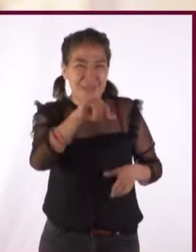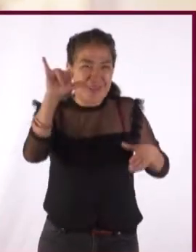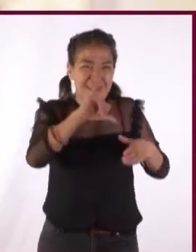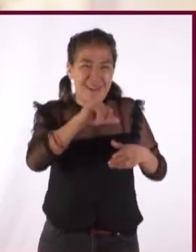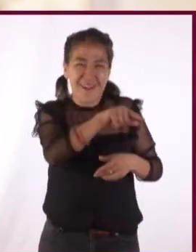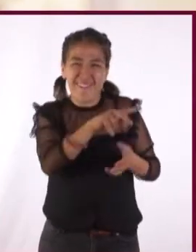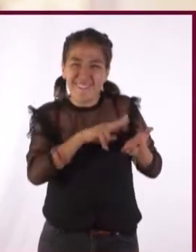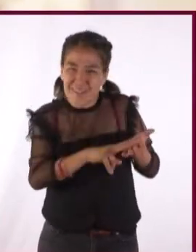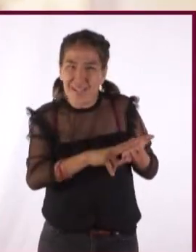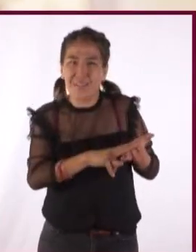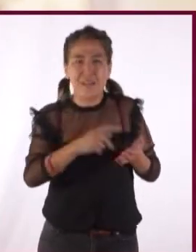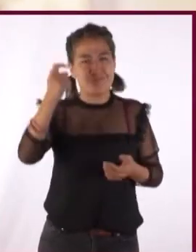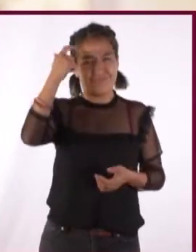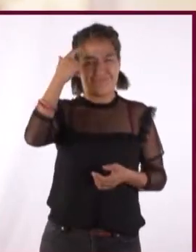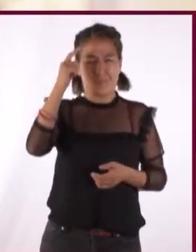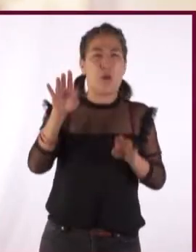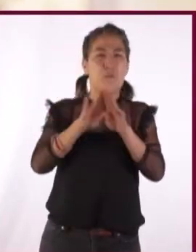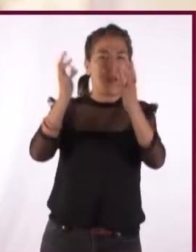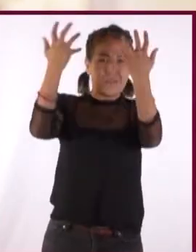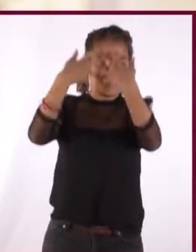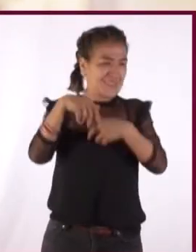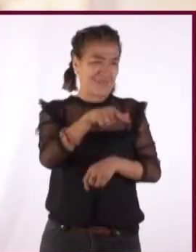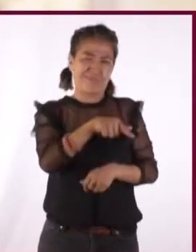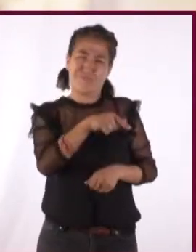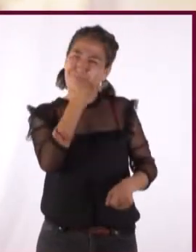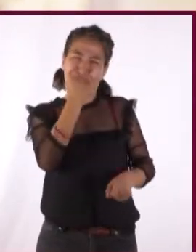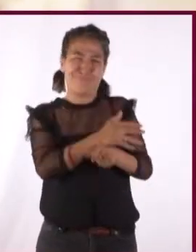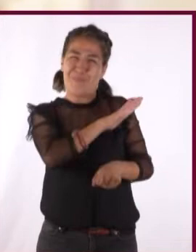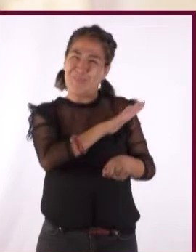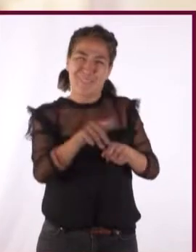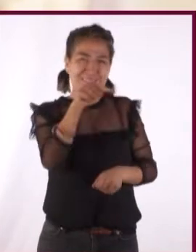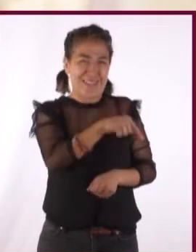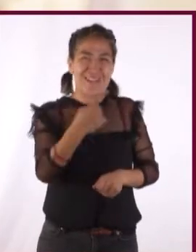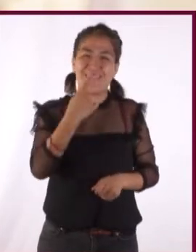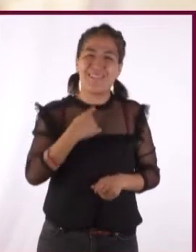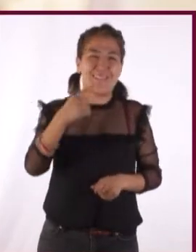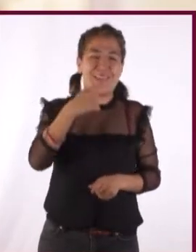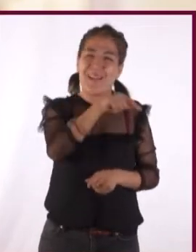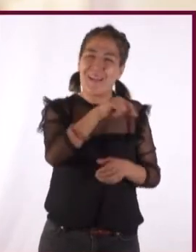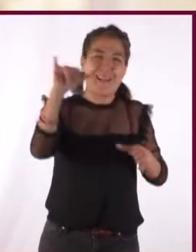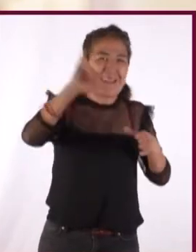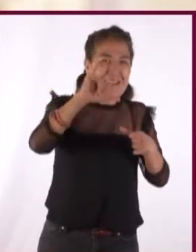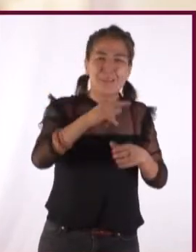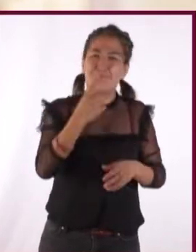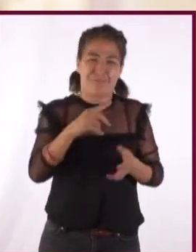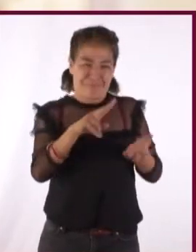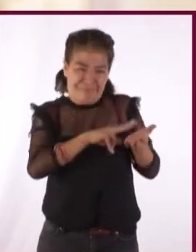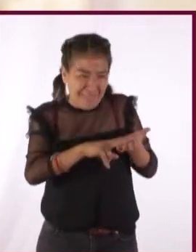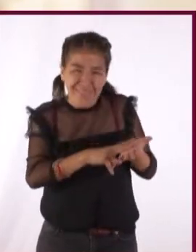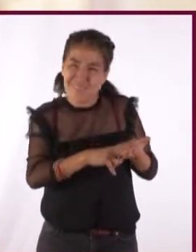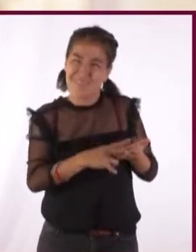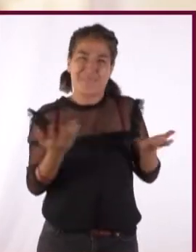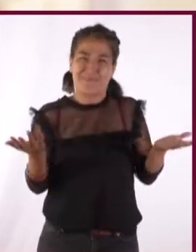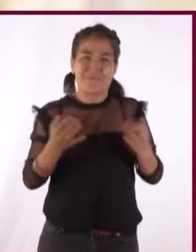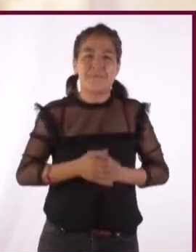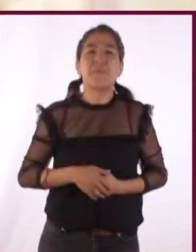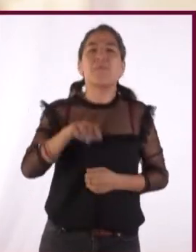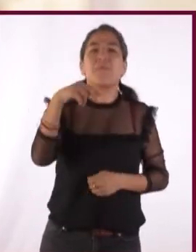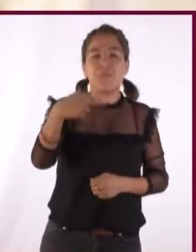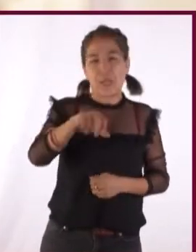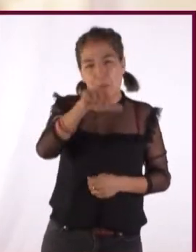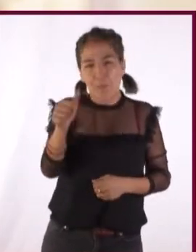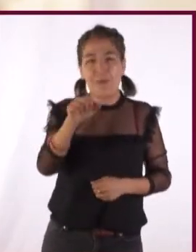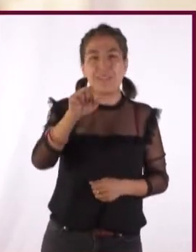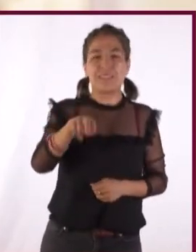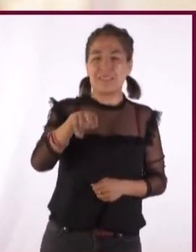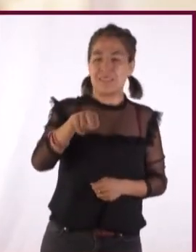seguramente también nuestro cerebro dirá, esto no puede ser catsup, ¿no? Claro. Entonces, hay un fenómeno que se llama sinestesia,